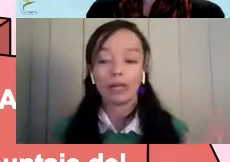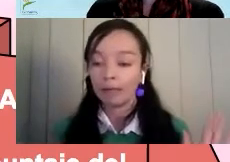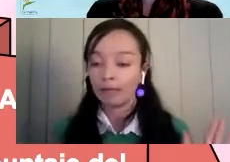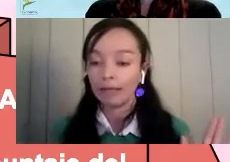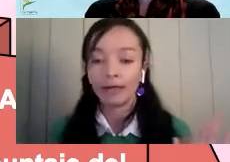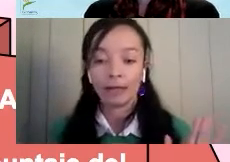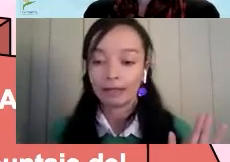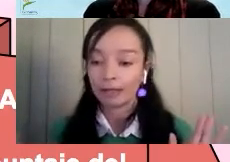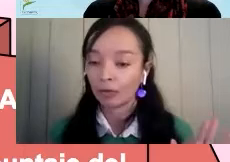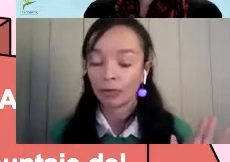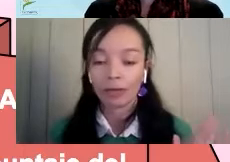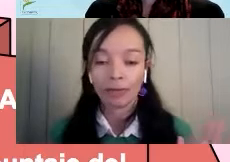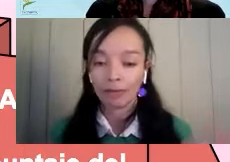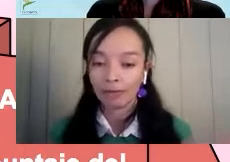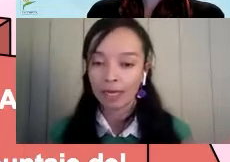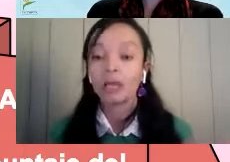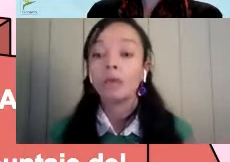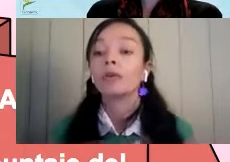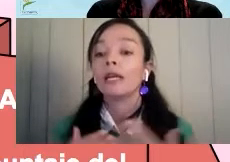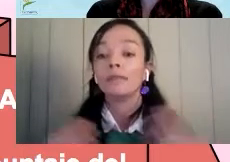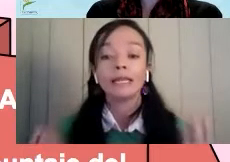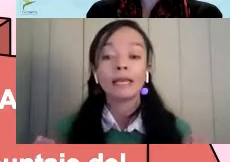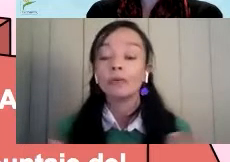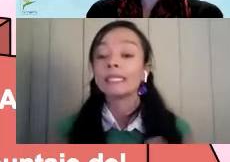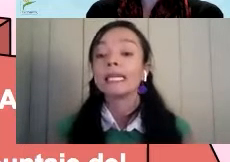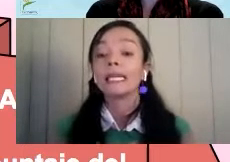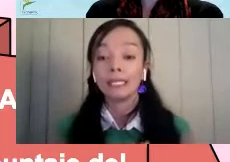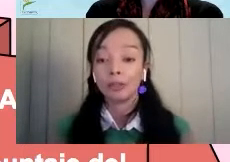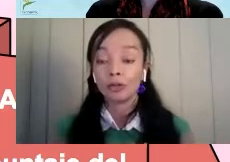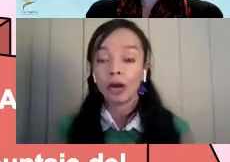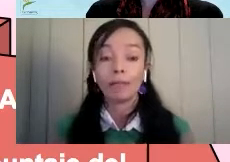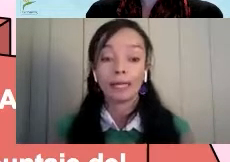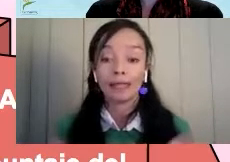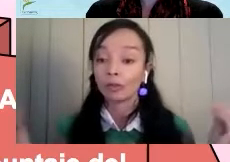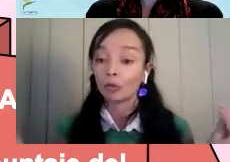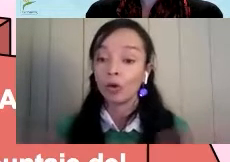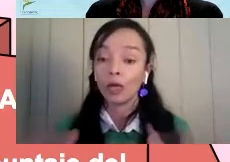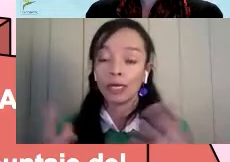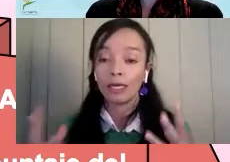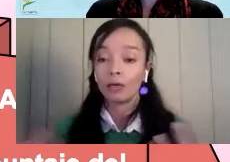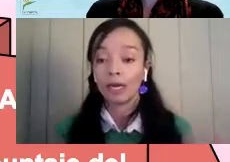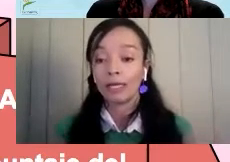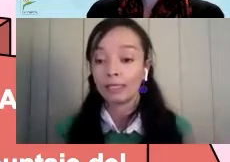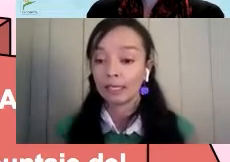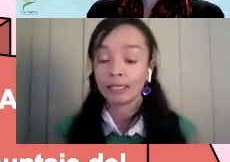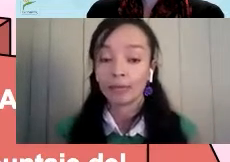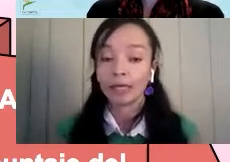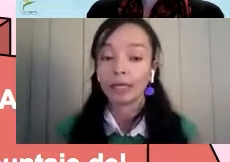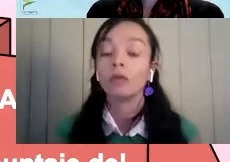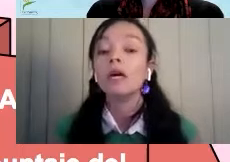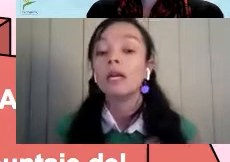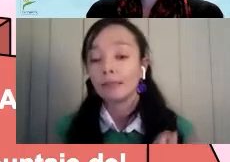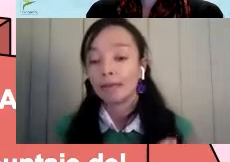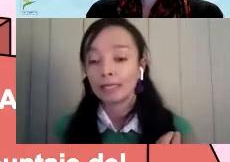totalmente, está totalmente bien. Porque la meta no es que el niño aprenda todo el lenguaje de señas